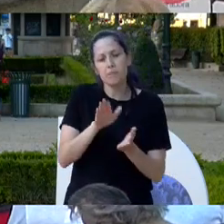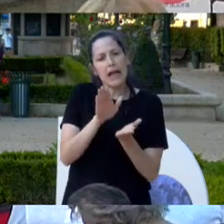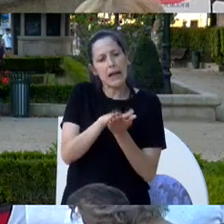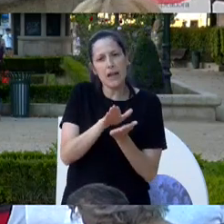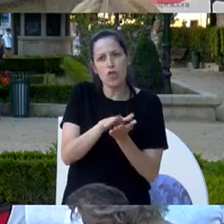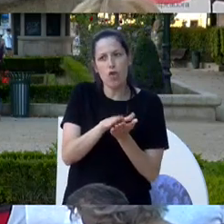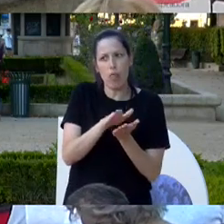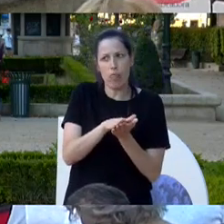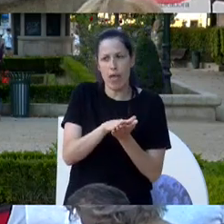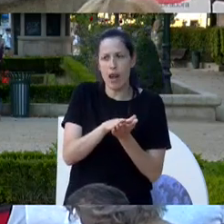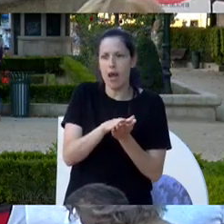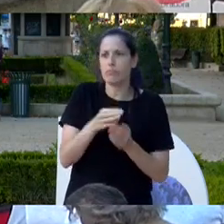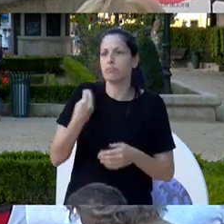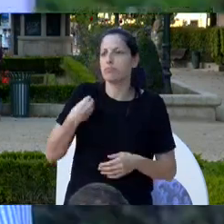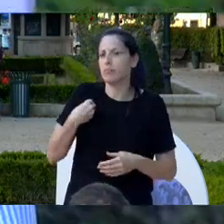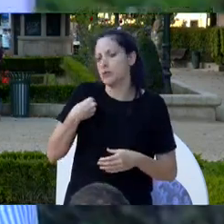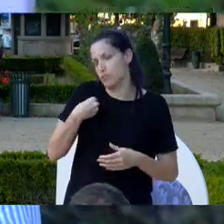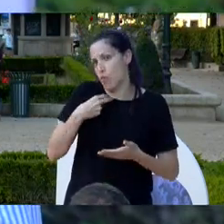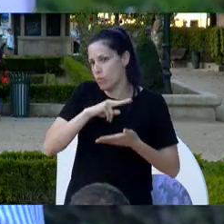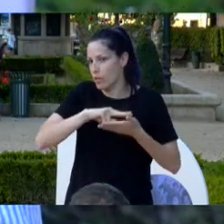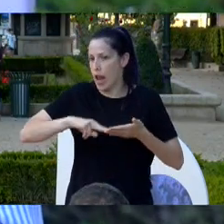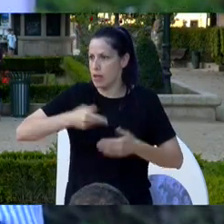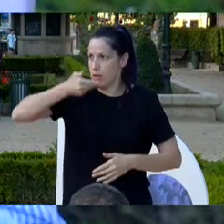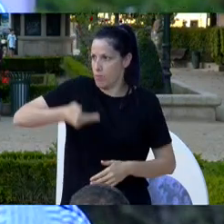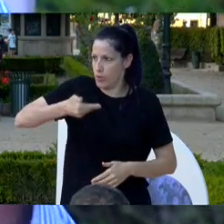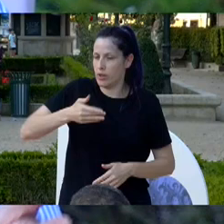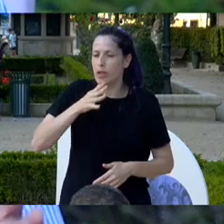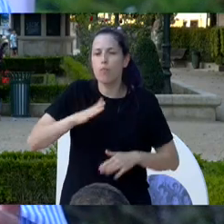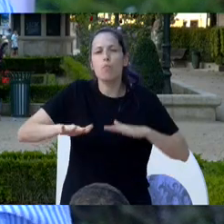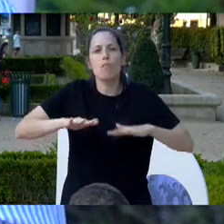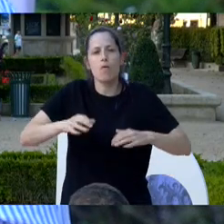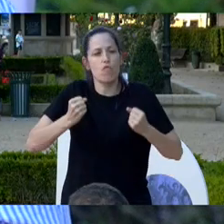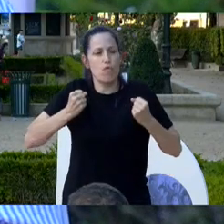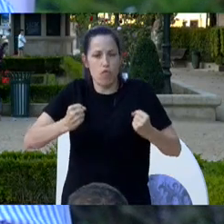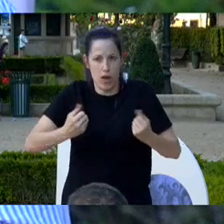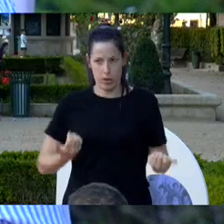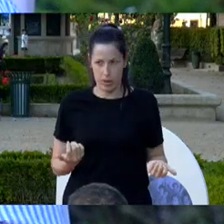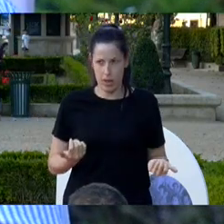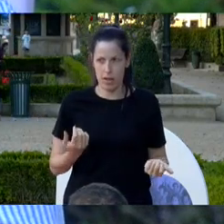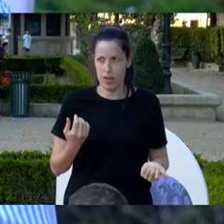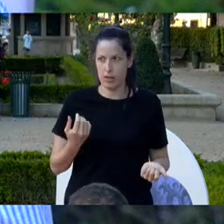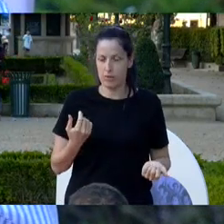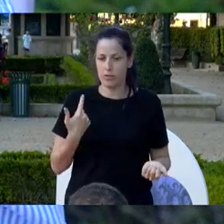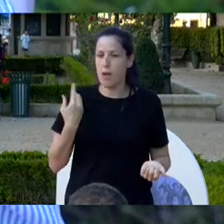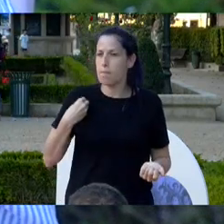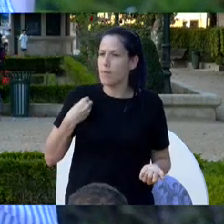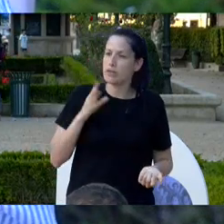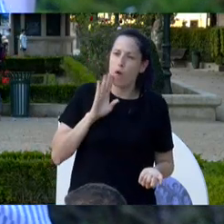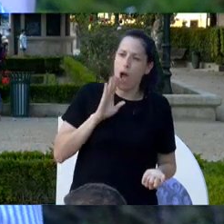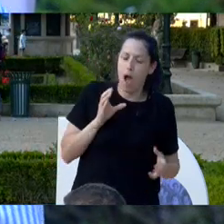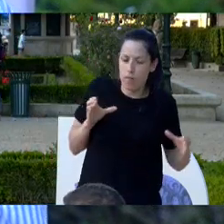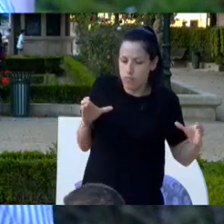de Galicia, porque hay un movimiento fuerte. Estos todos rapaces se agrupaban